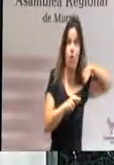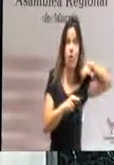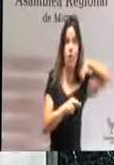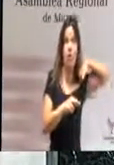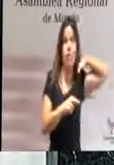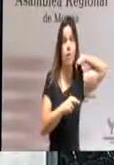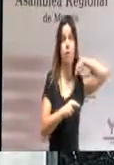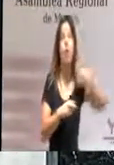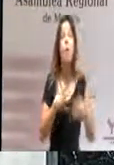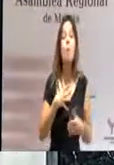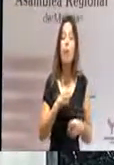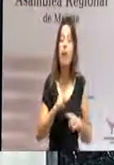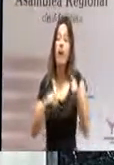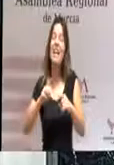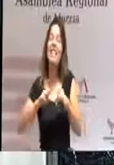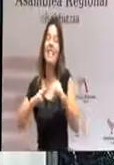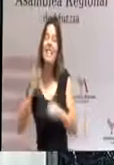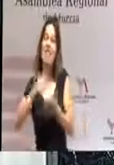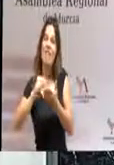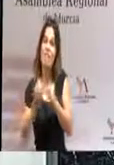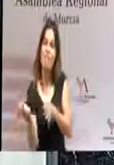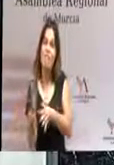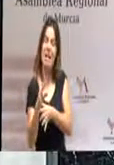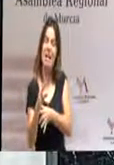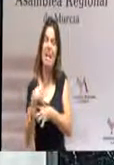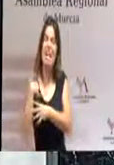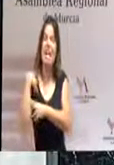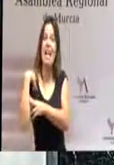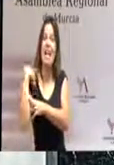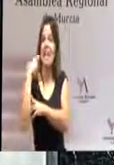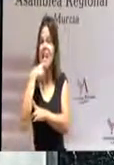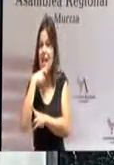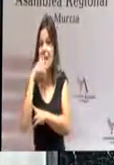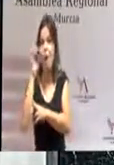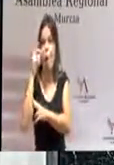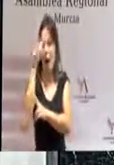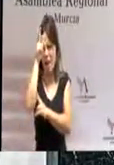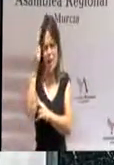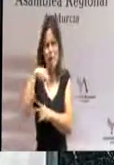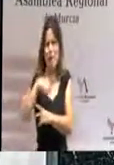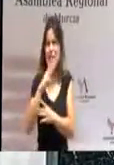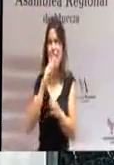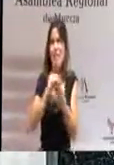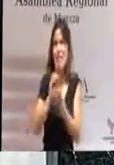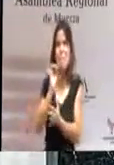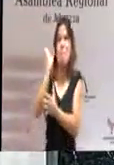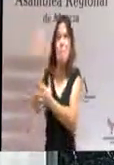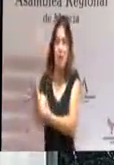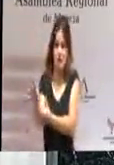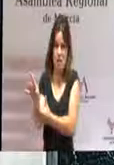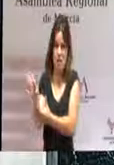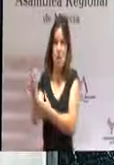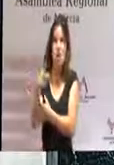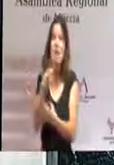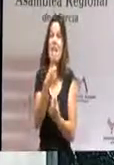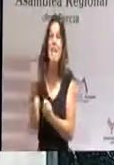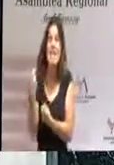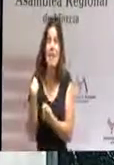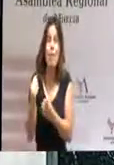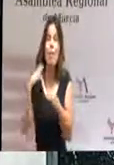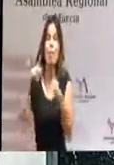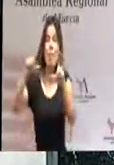podríamos obtener el triple de rentabilidad que en Inglaterra o que en Alemania. Ellos instalan 100 veces más de placas solares